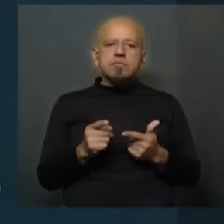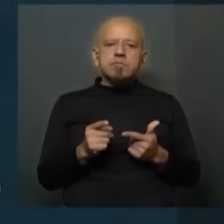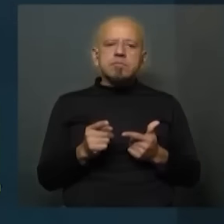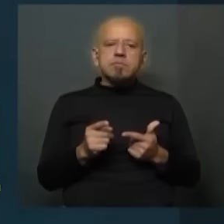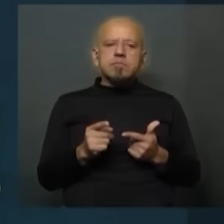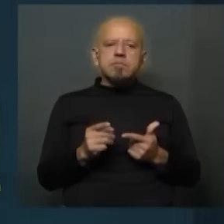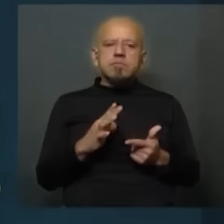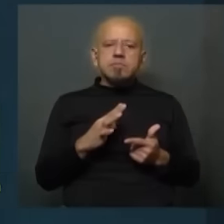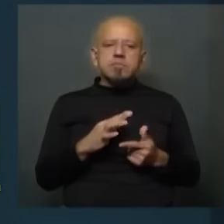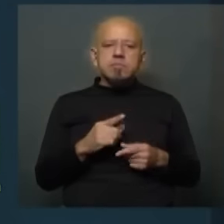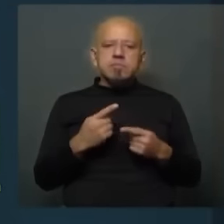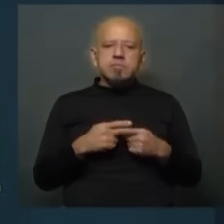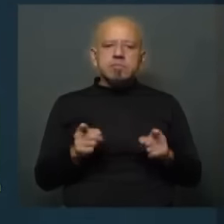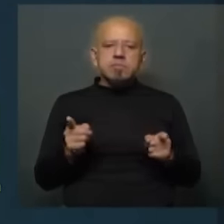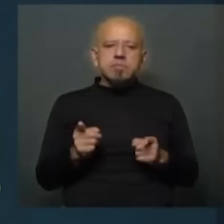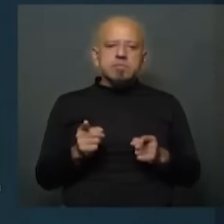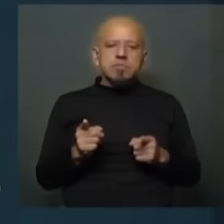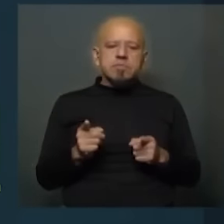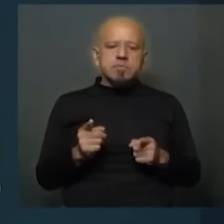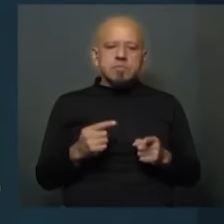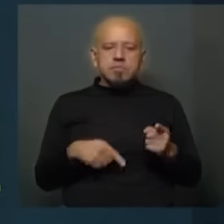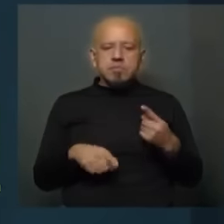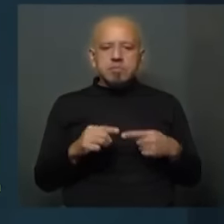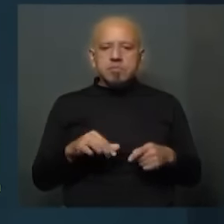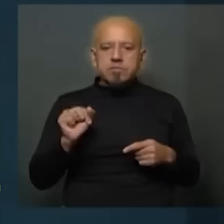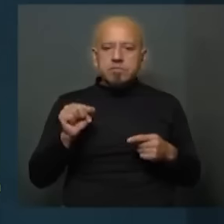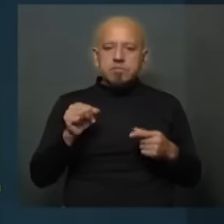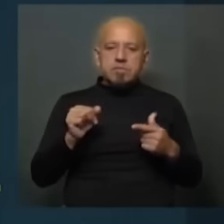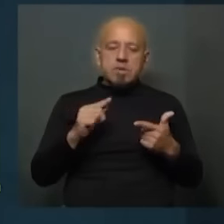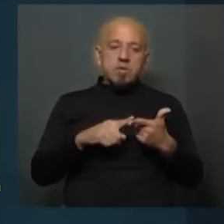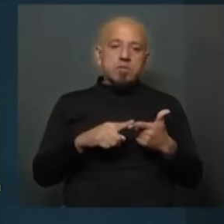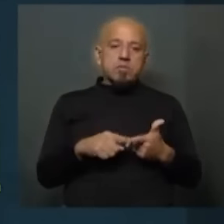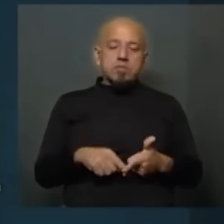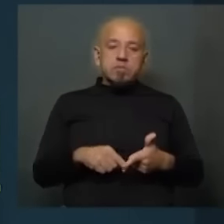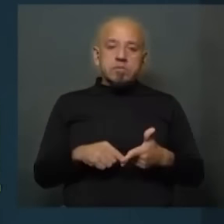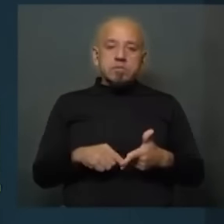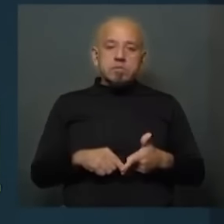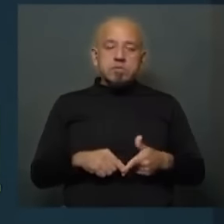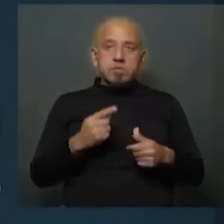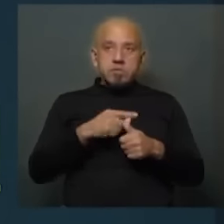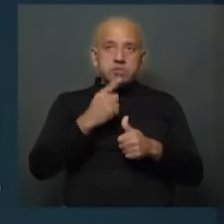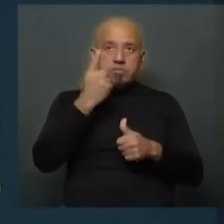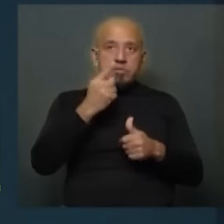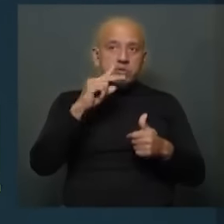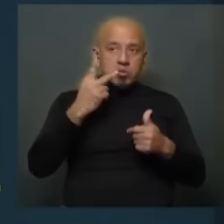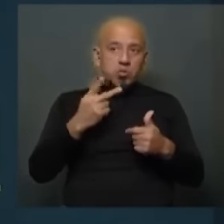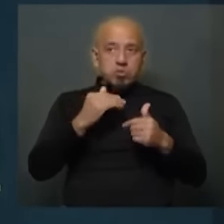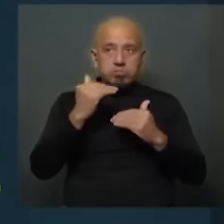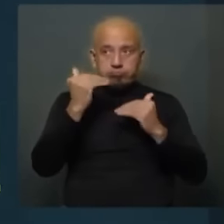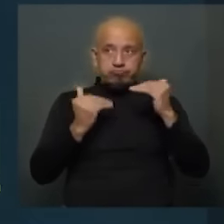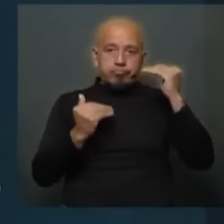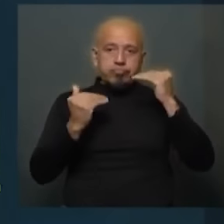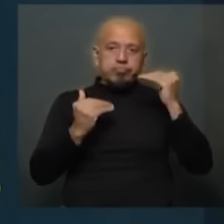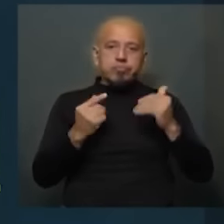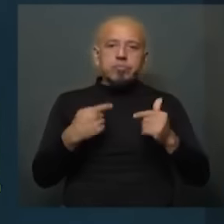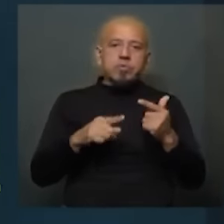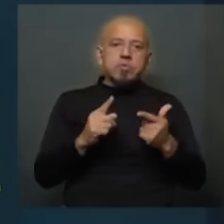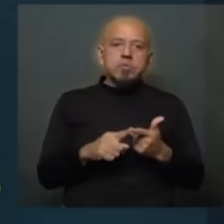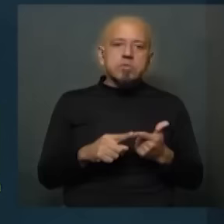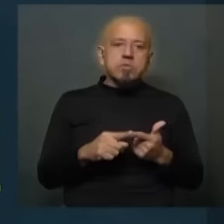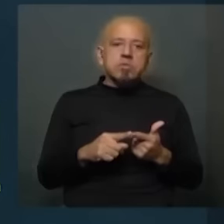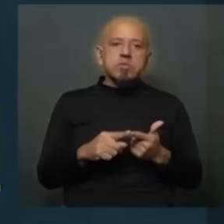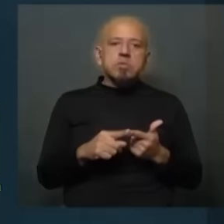una diferencia extensa. No lo marca solamente la encuesta de la Usina de Percepción Ciudadana. Otros colegas también lo han señalado. Lo que mostraría una